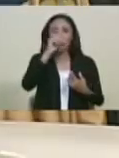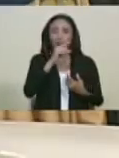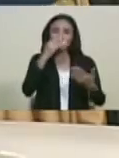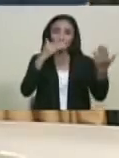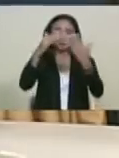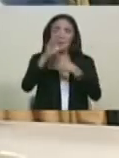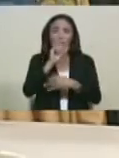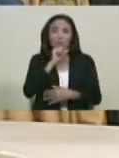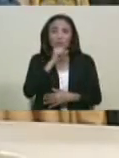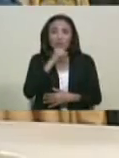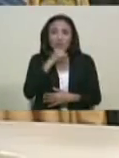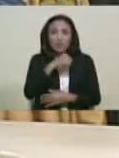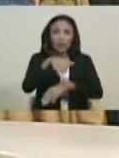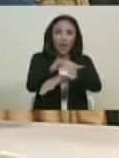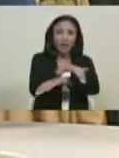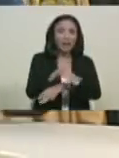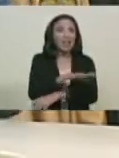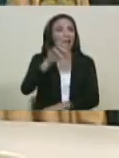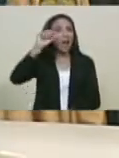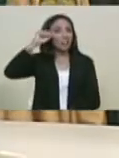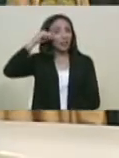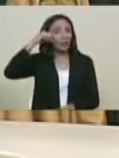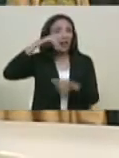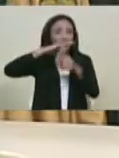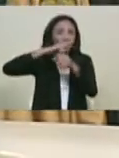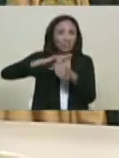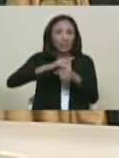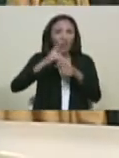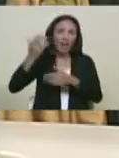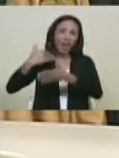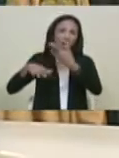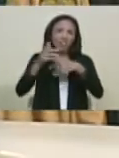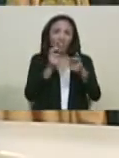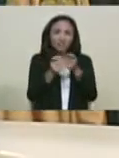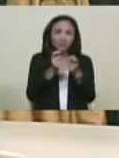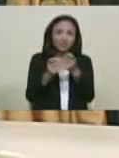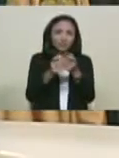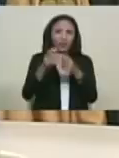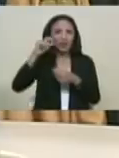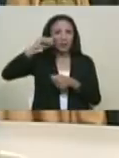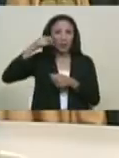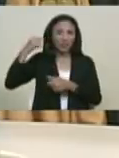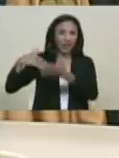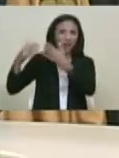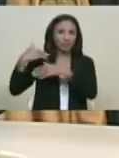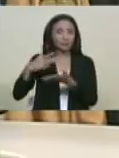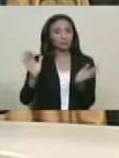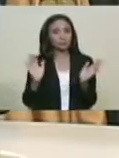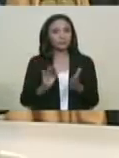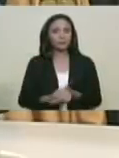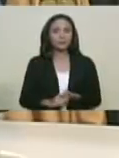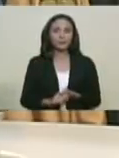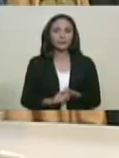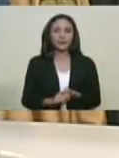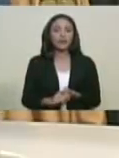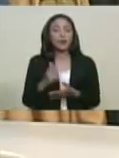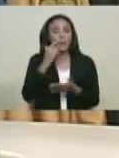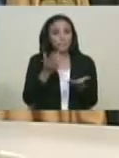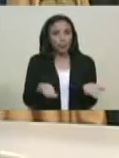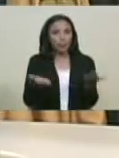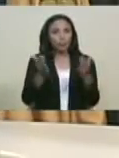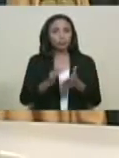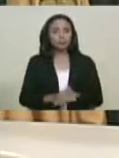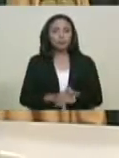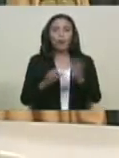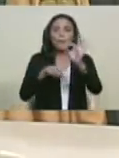viejitos todos por la calle te acuerdas el jump se acordarán usted vamos a tener un